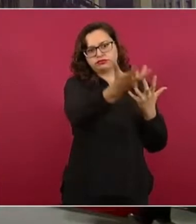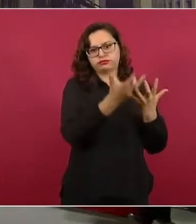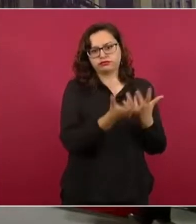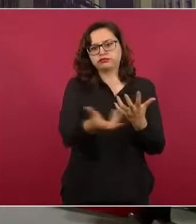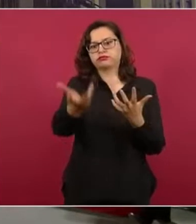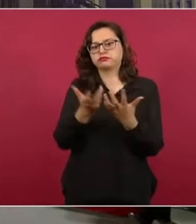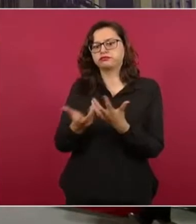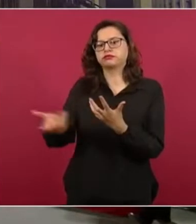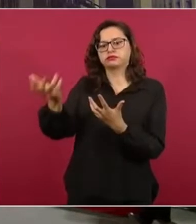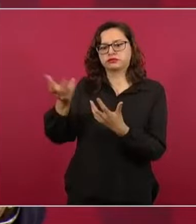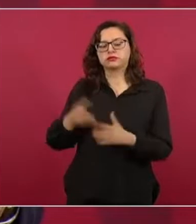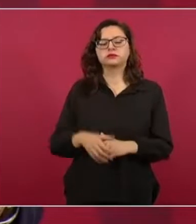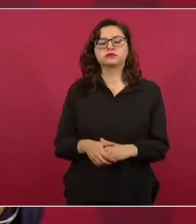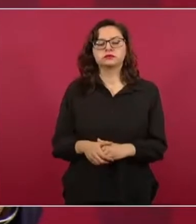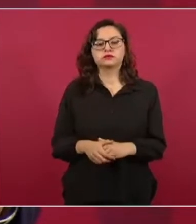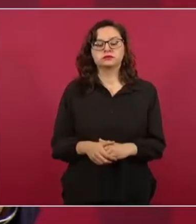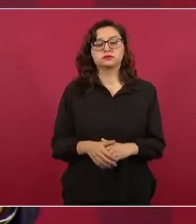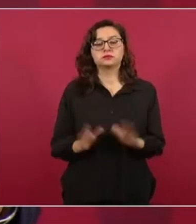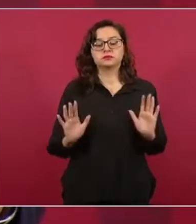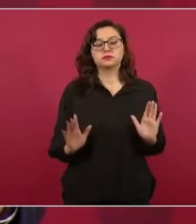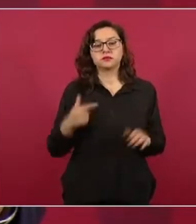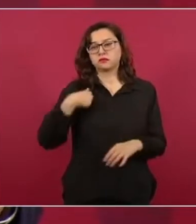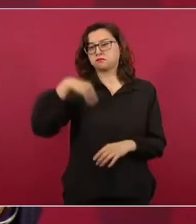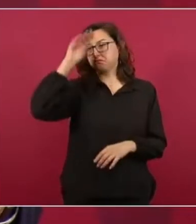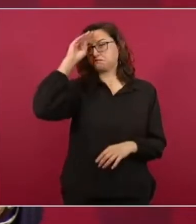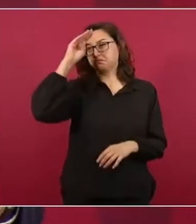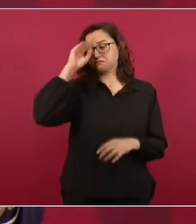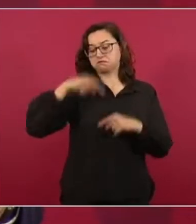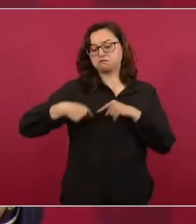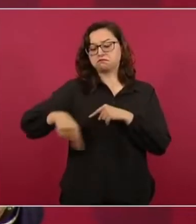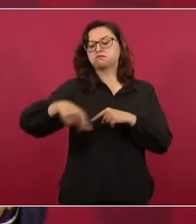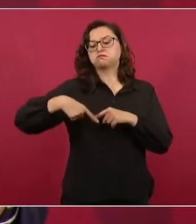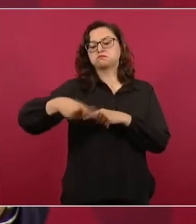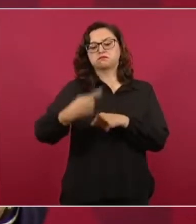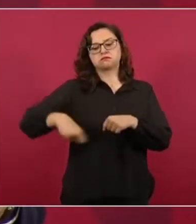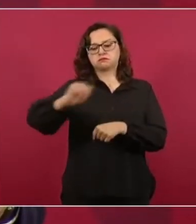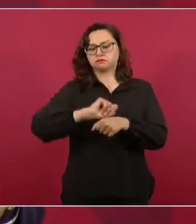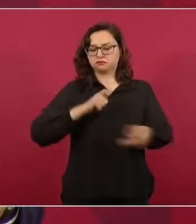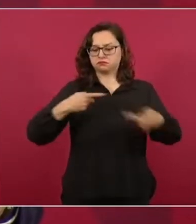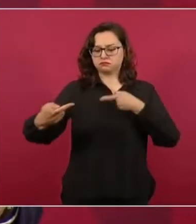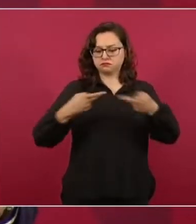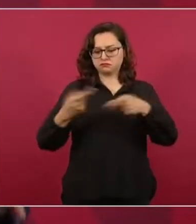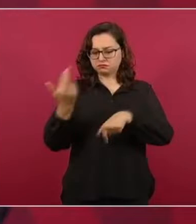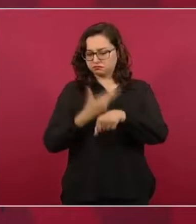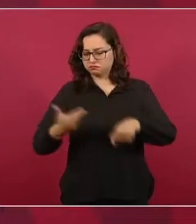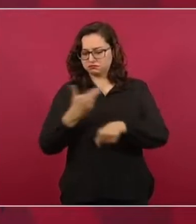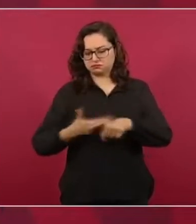Yo creo que para esta semana ya se da a conocer el programa.